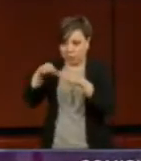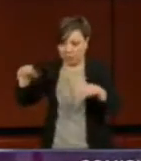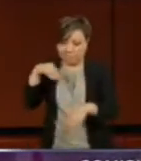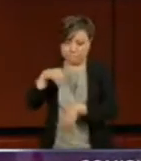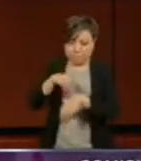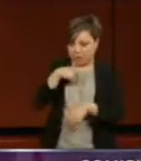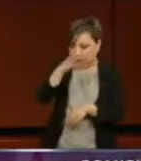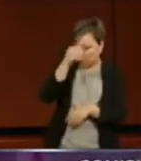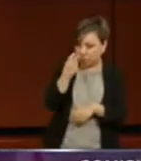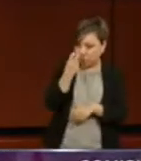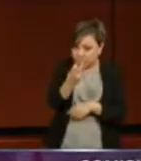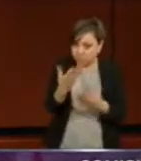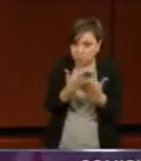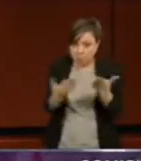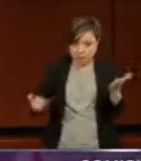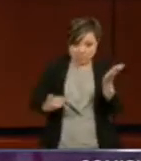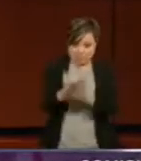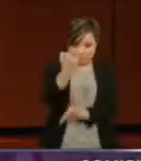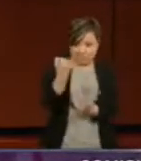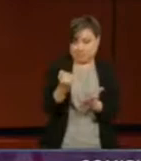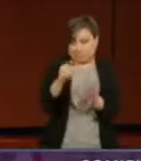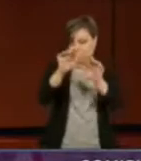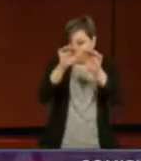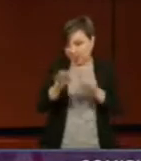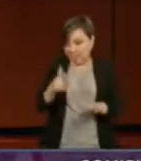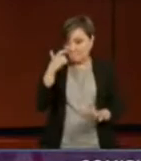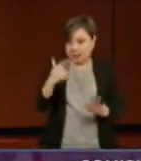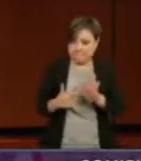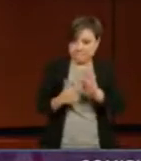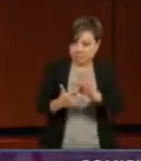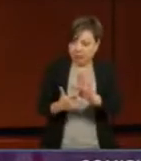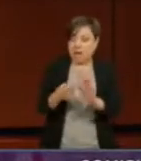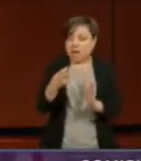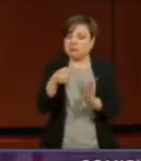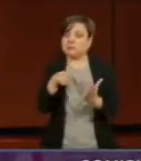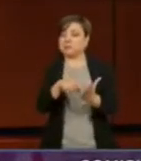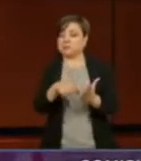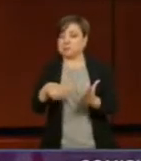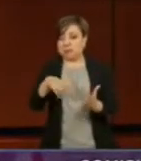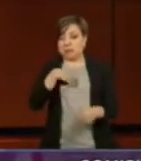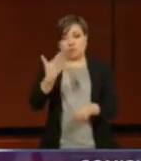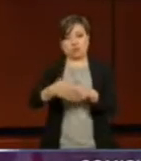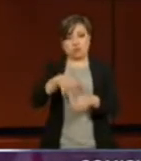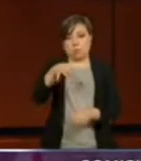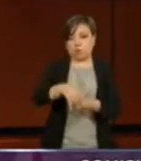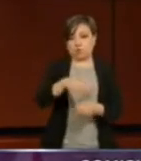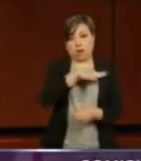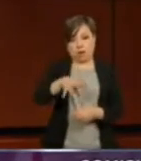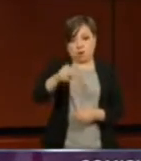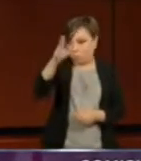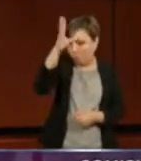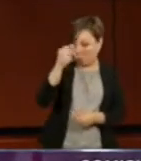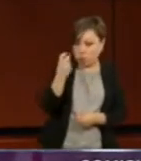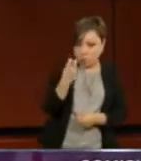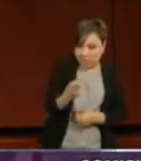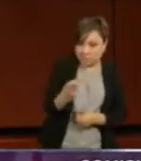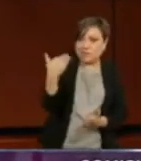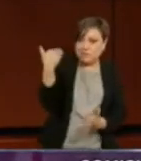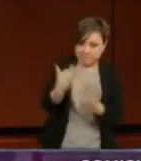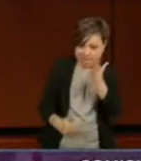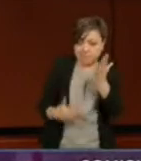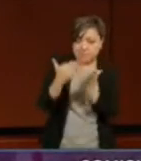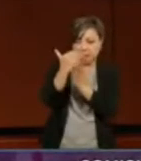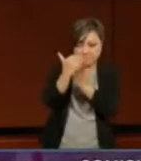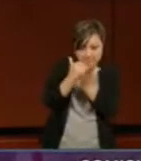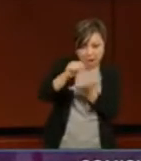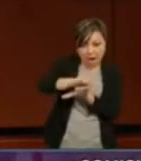y frente al dictamen que se nos ha ofrecido, nuestro voto será en contra, mientras no veamos que se garantice la legalidad